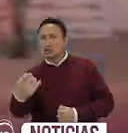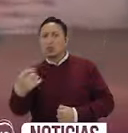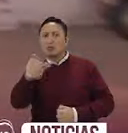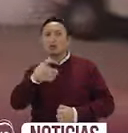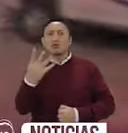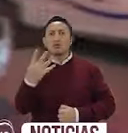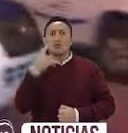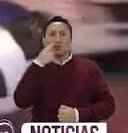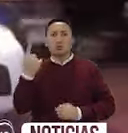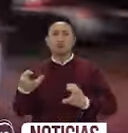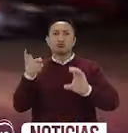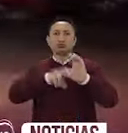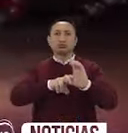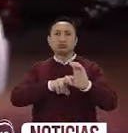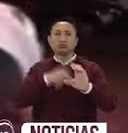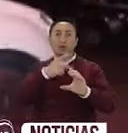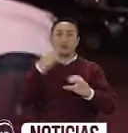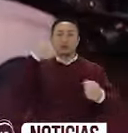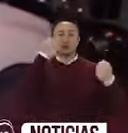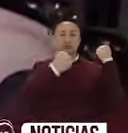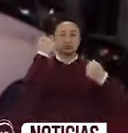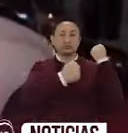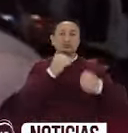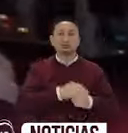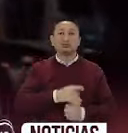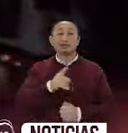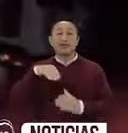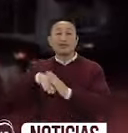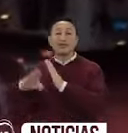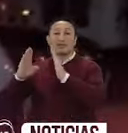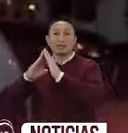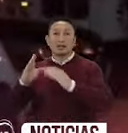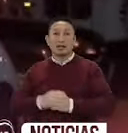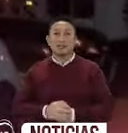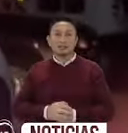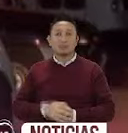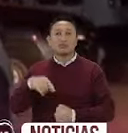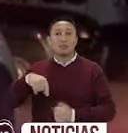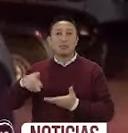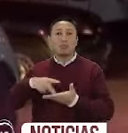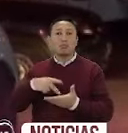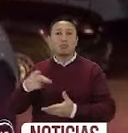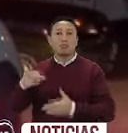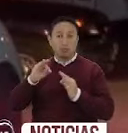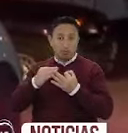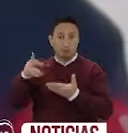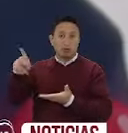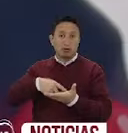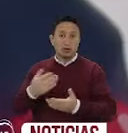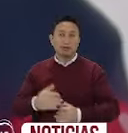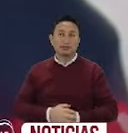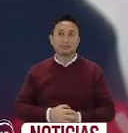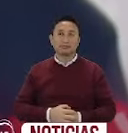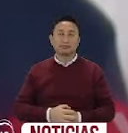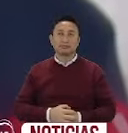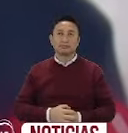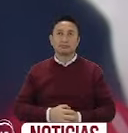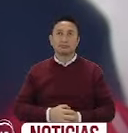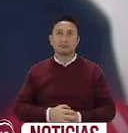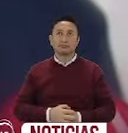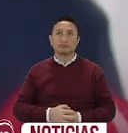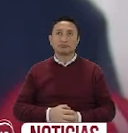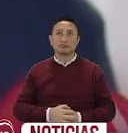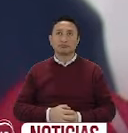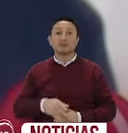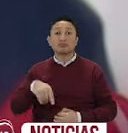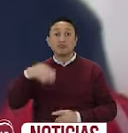subieron 4 hombres que lo agredieron y lo metieron en aquel domicilio para exigirle dinero a sus familiares. Al final, pero ella me